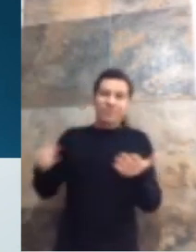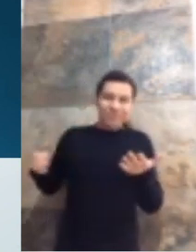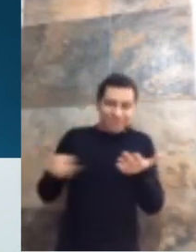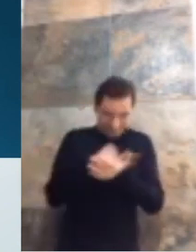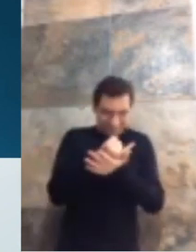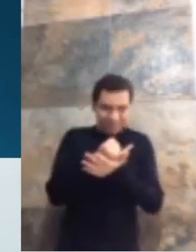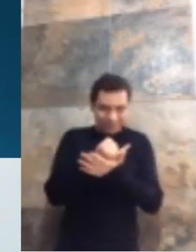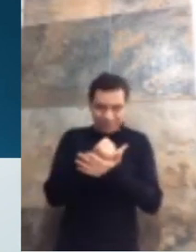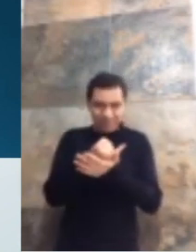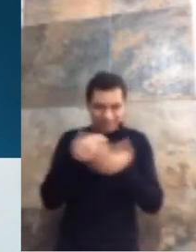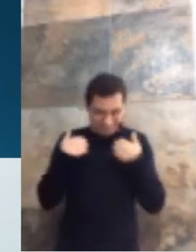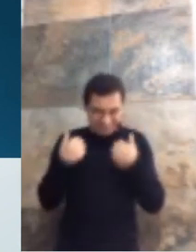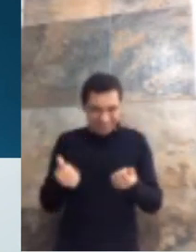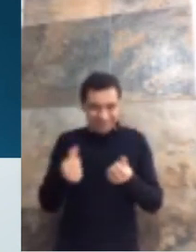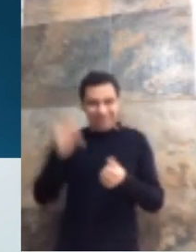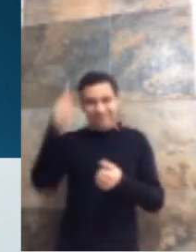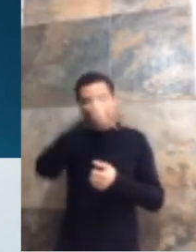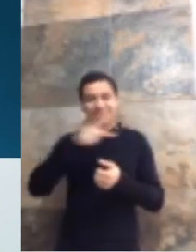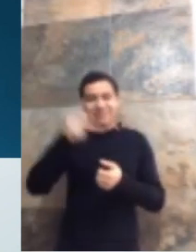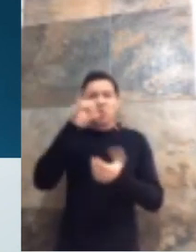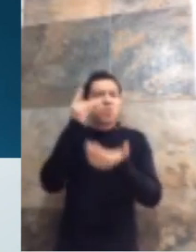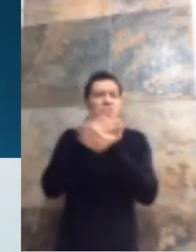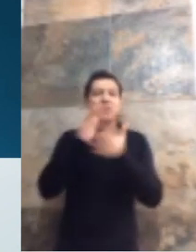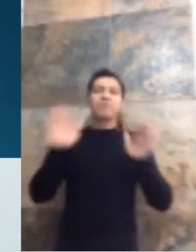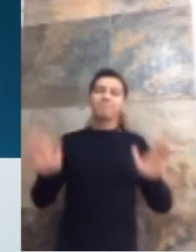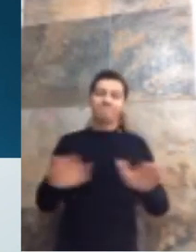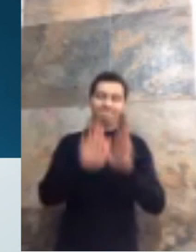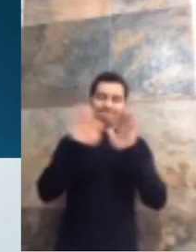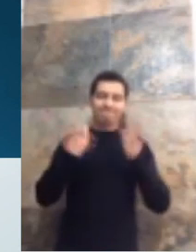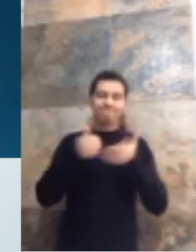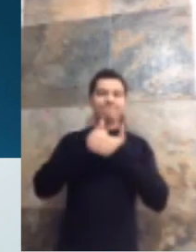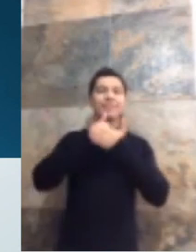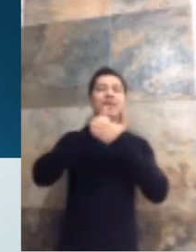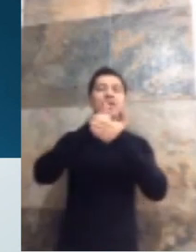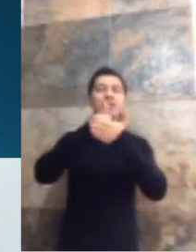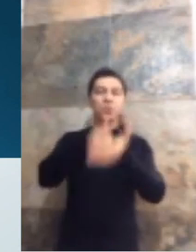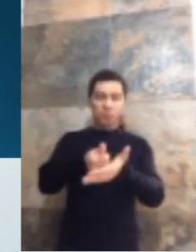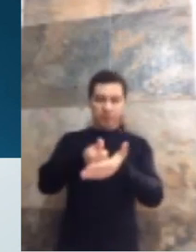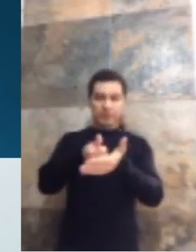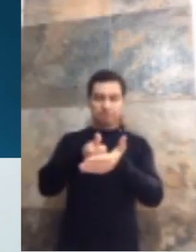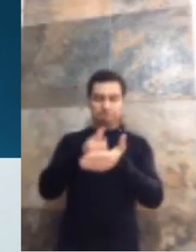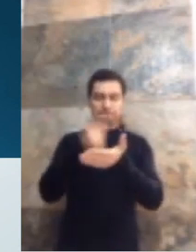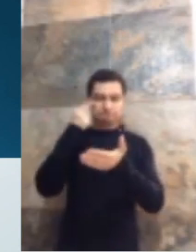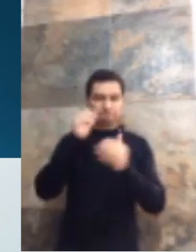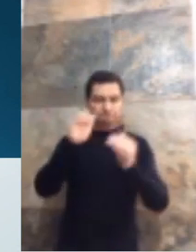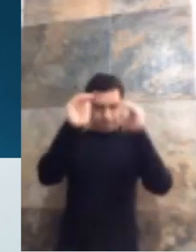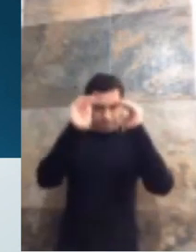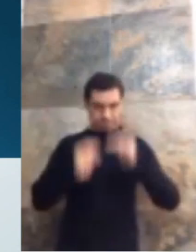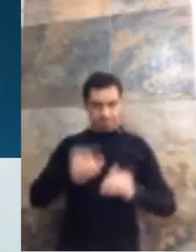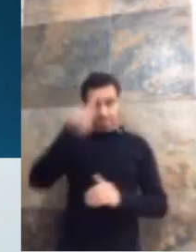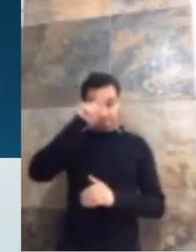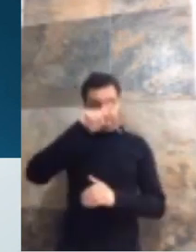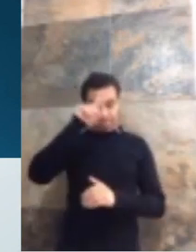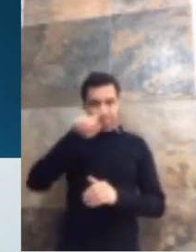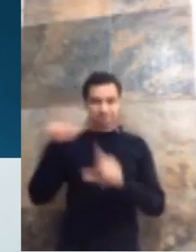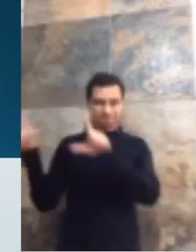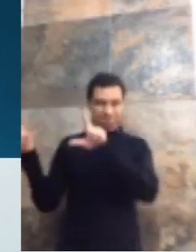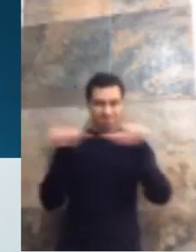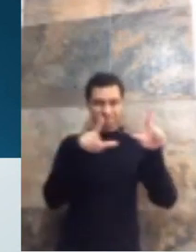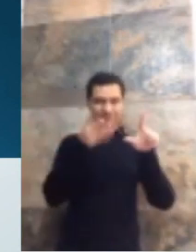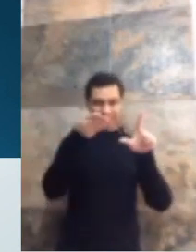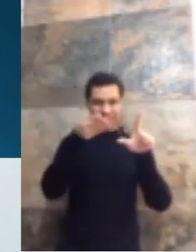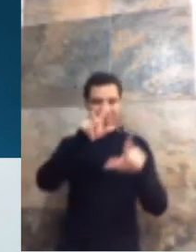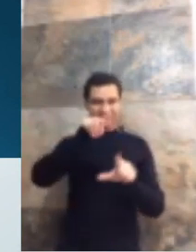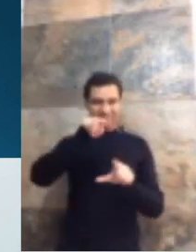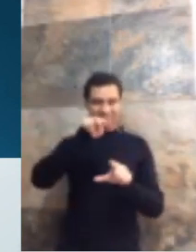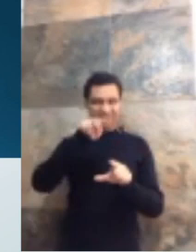recibir nuestra ayuda. Pasamos a la 24 y con esto terminamos. Tenemos en pantalla algunas de